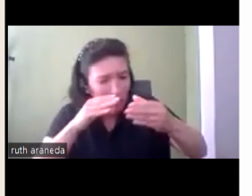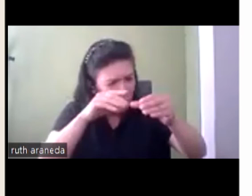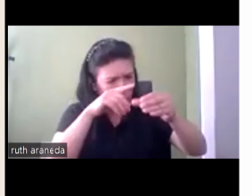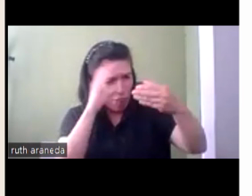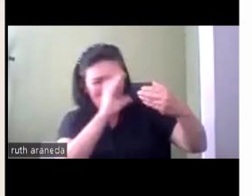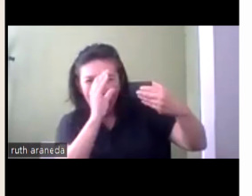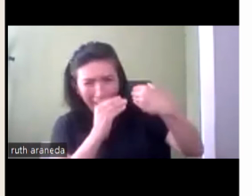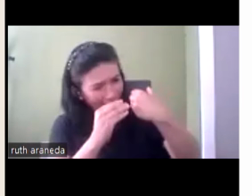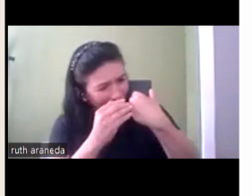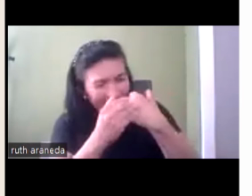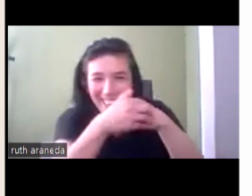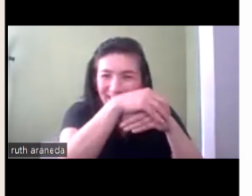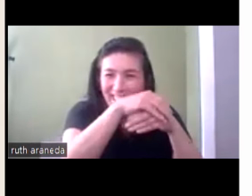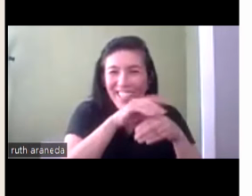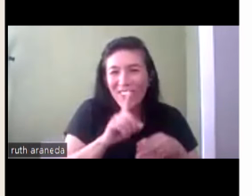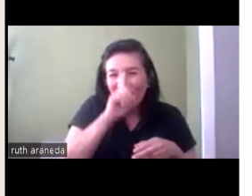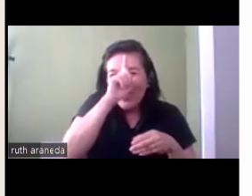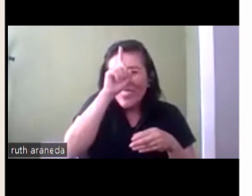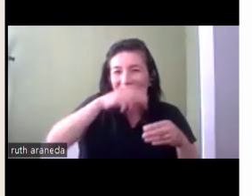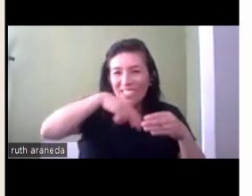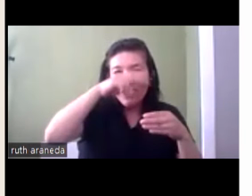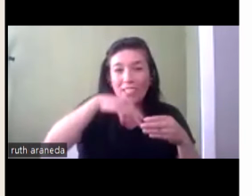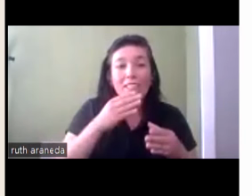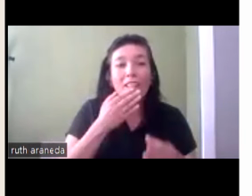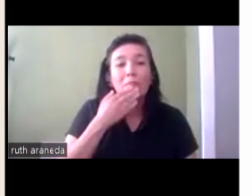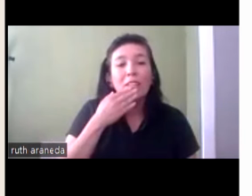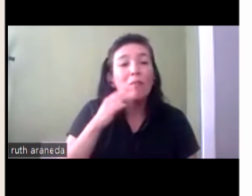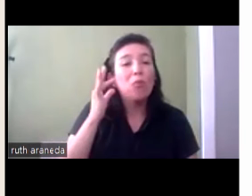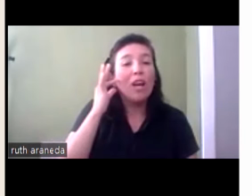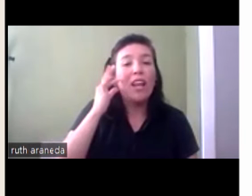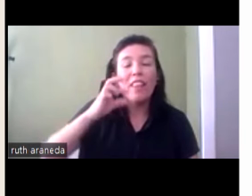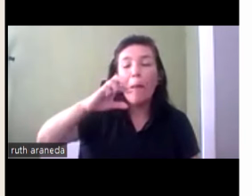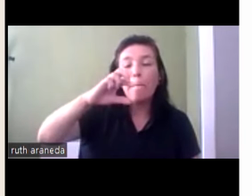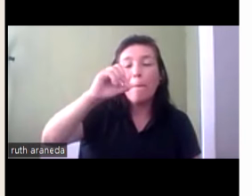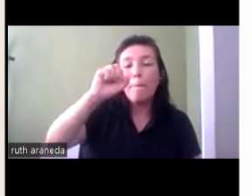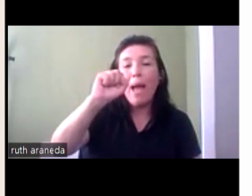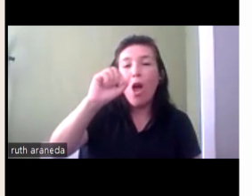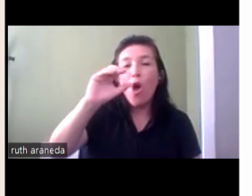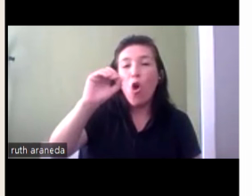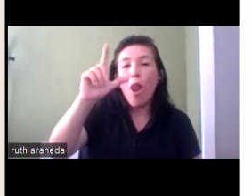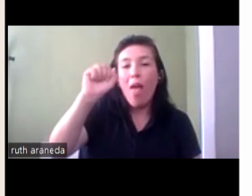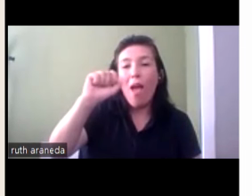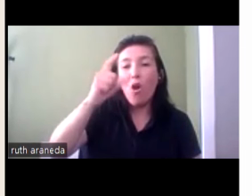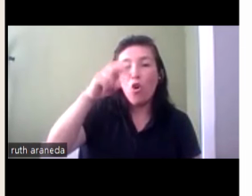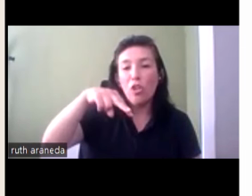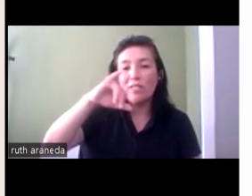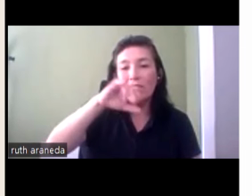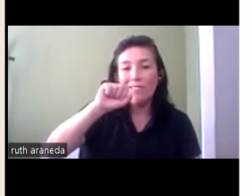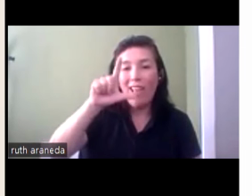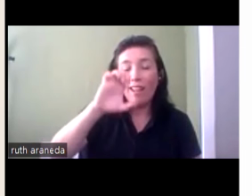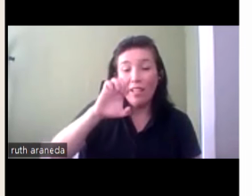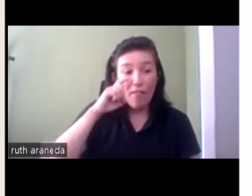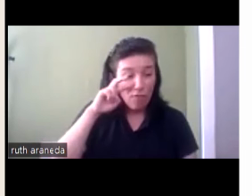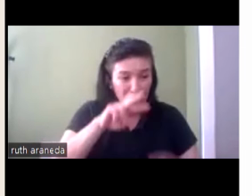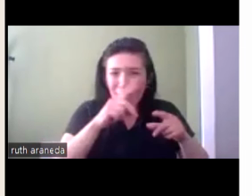la zona. Paula, creo que Paola González ha reconocido una variabilidad, una alta variabilidad de